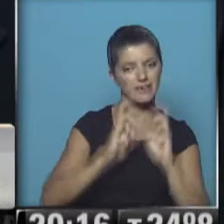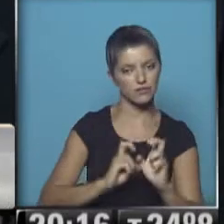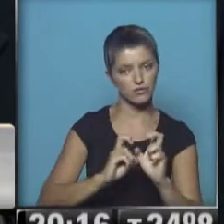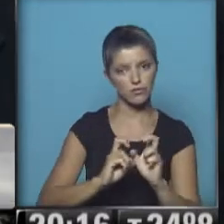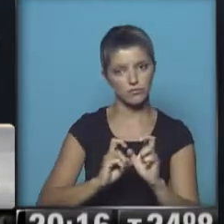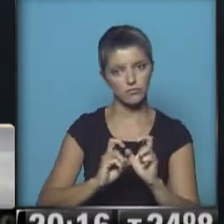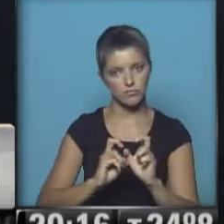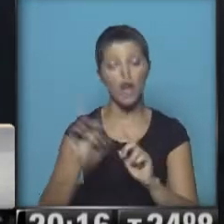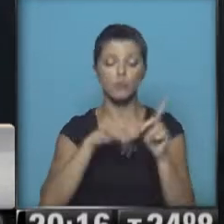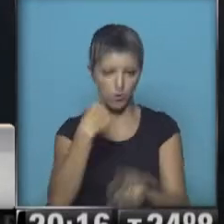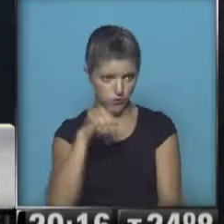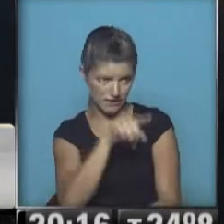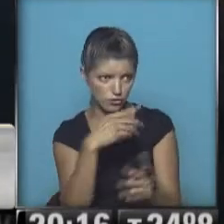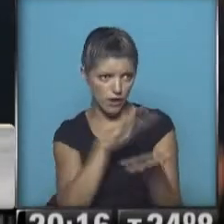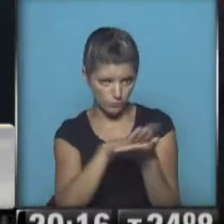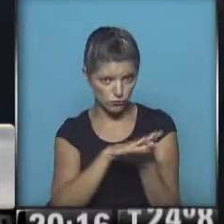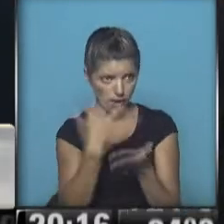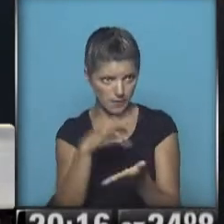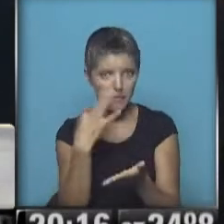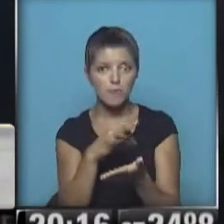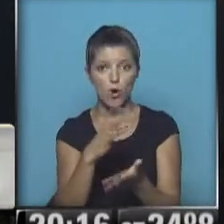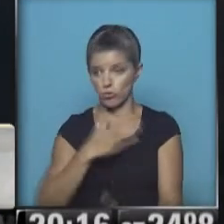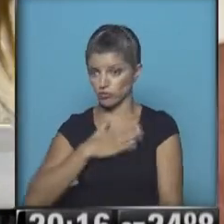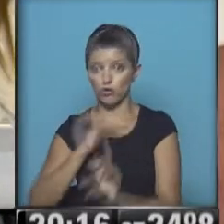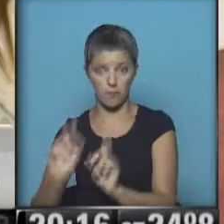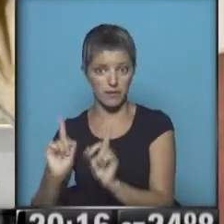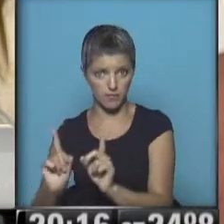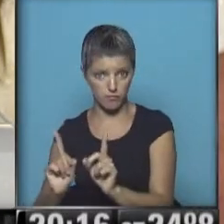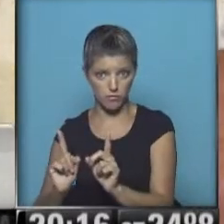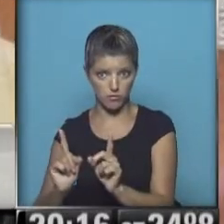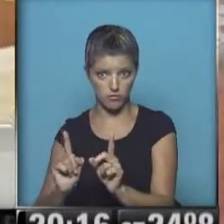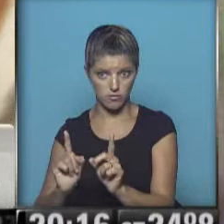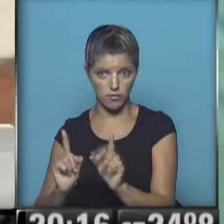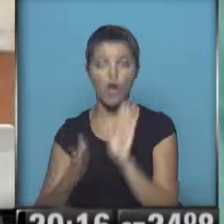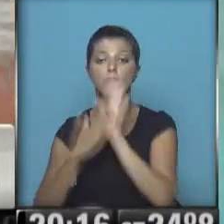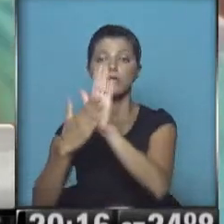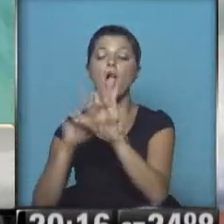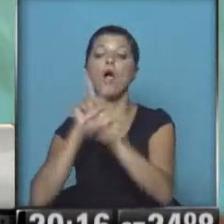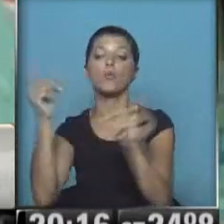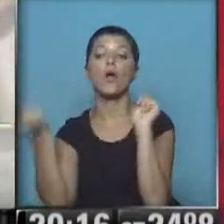que hay cosas que hacer. Nosotros mismos en nuestra agenda estamos planteando algunos cambios.